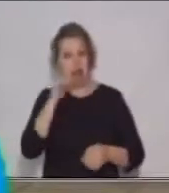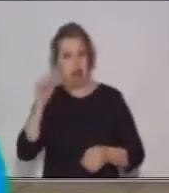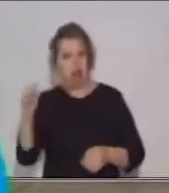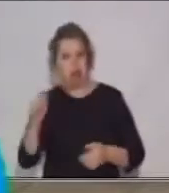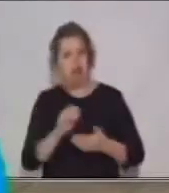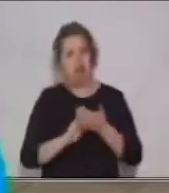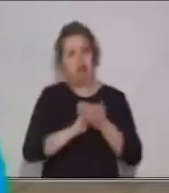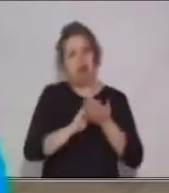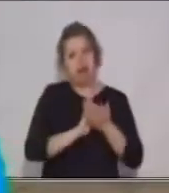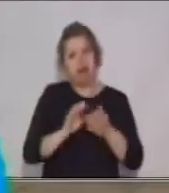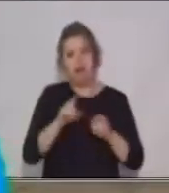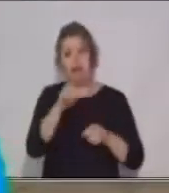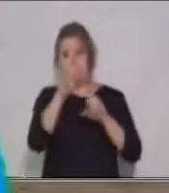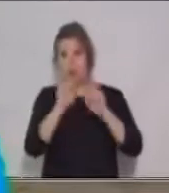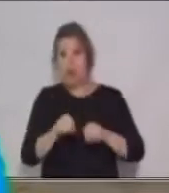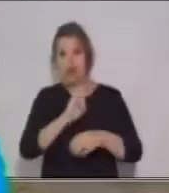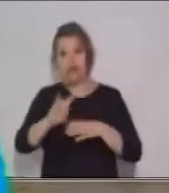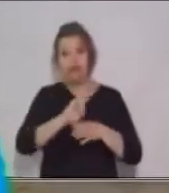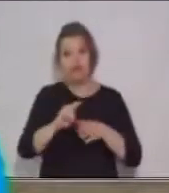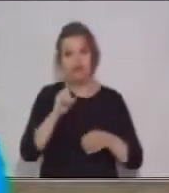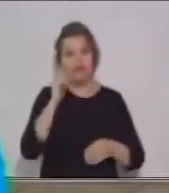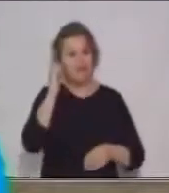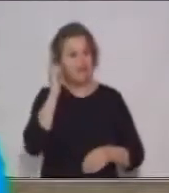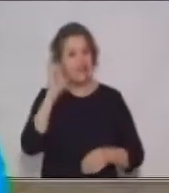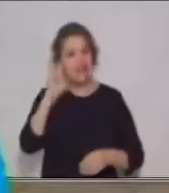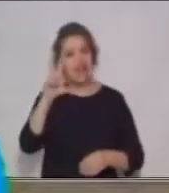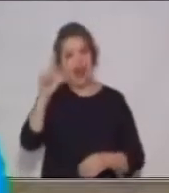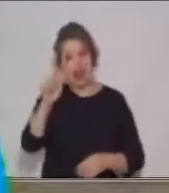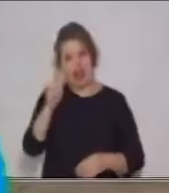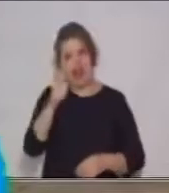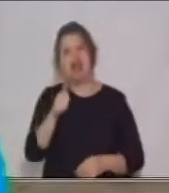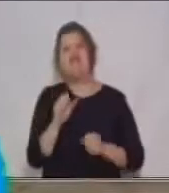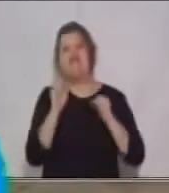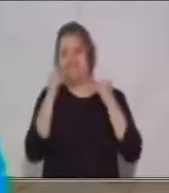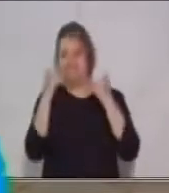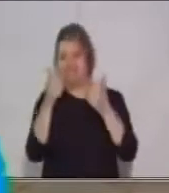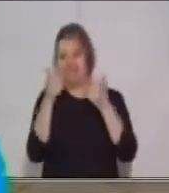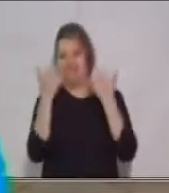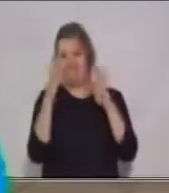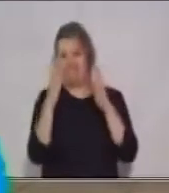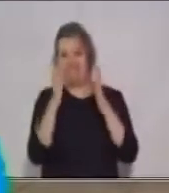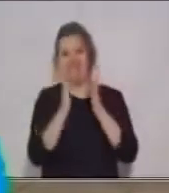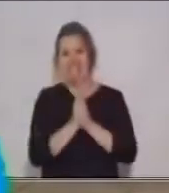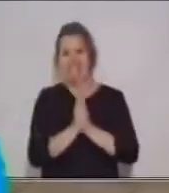manera inmediata, que puedas utilizar alcohol en gel.